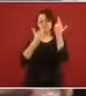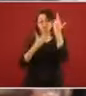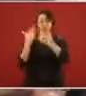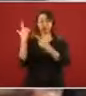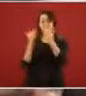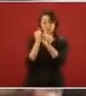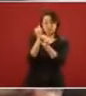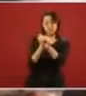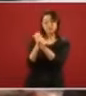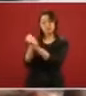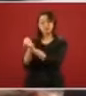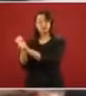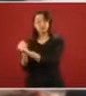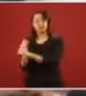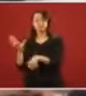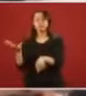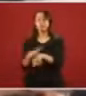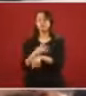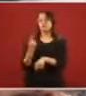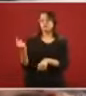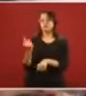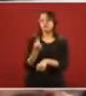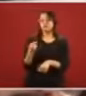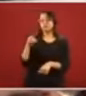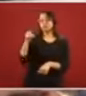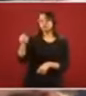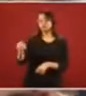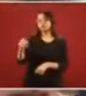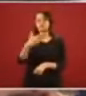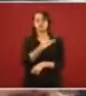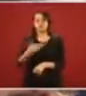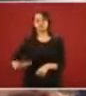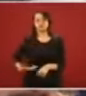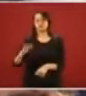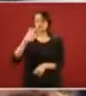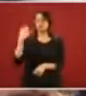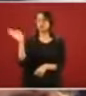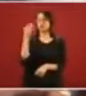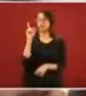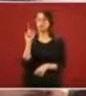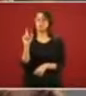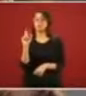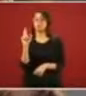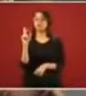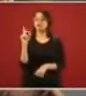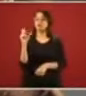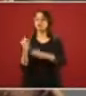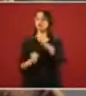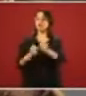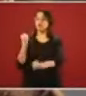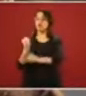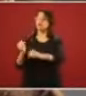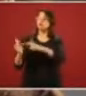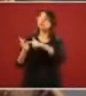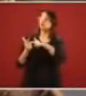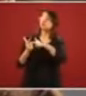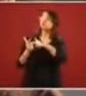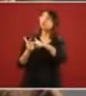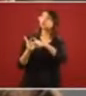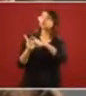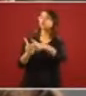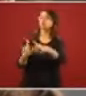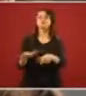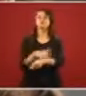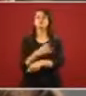Porque el hecho de que ellos se eternicen 20, 30 años como presidentes de federación, pues es porque se están beneficiando